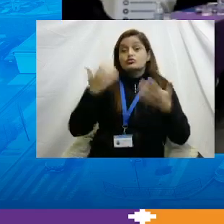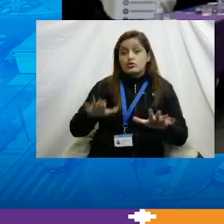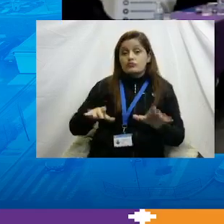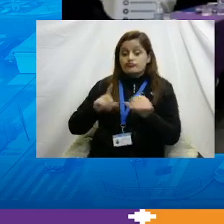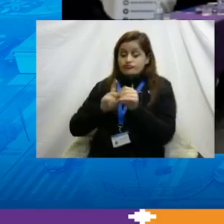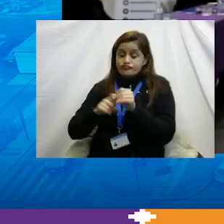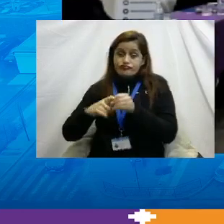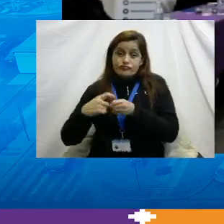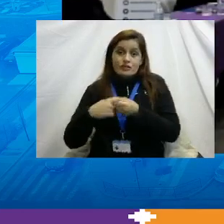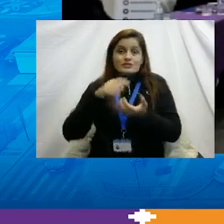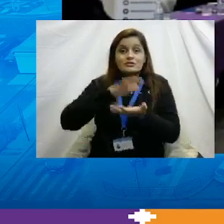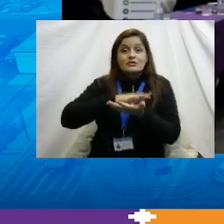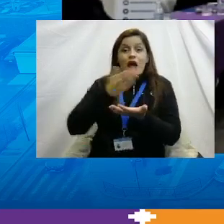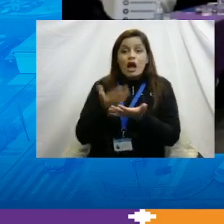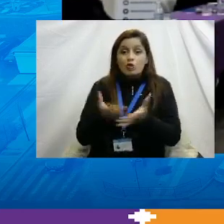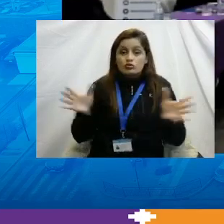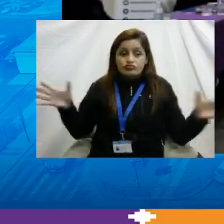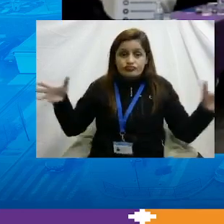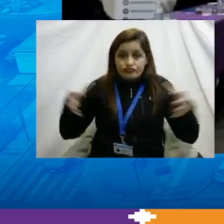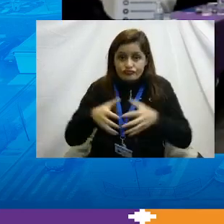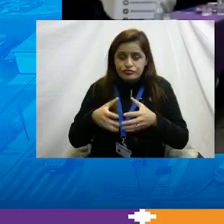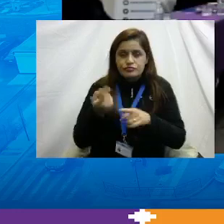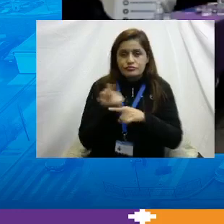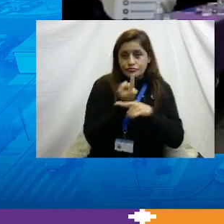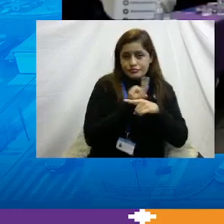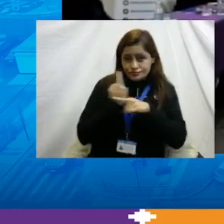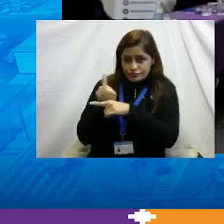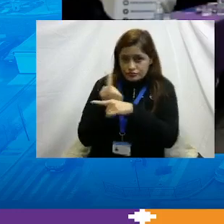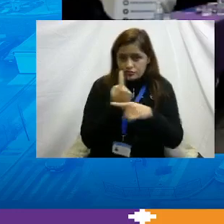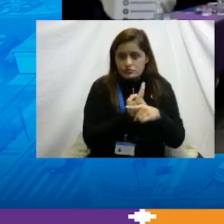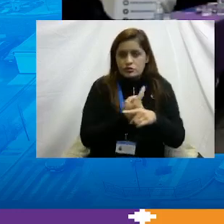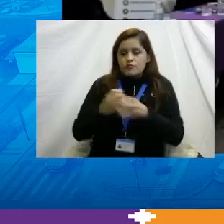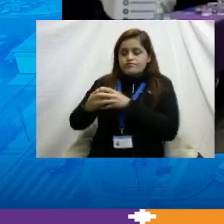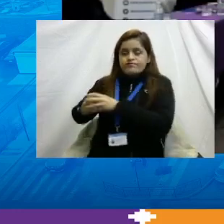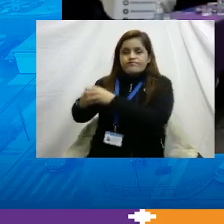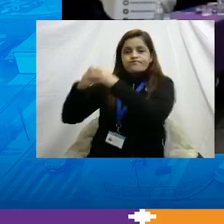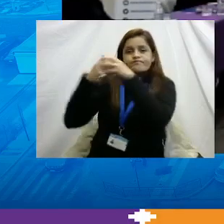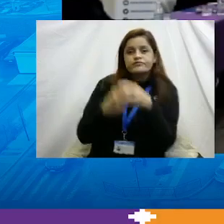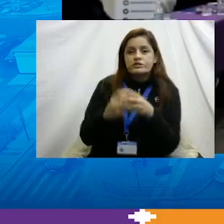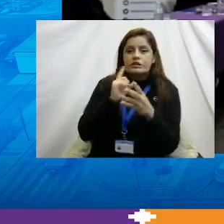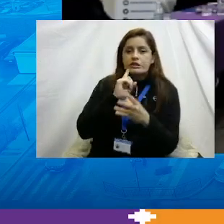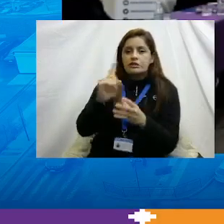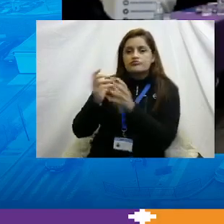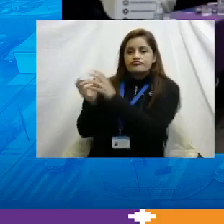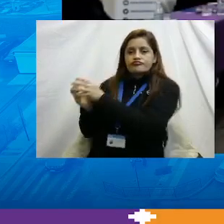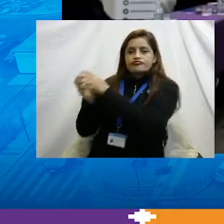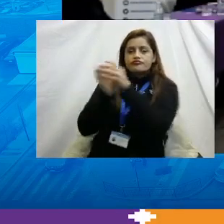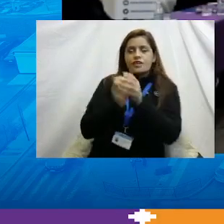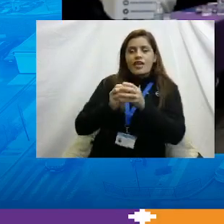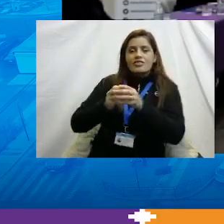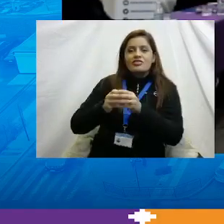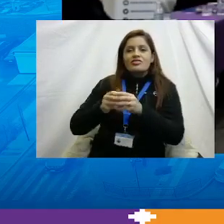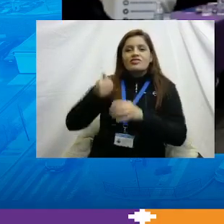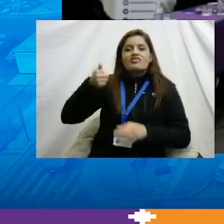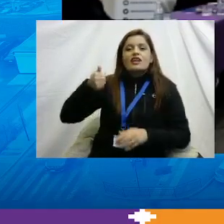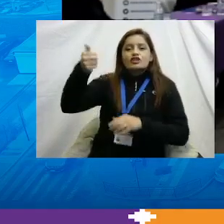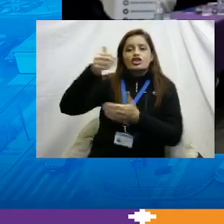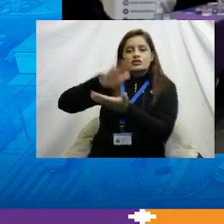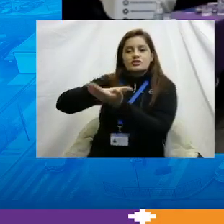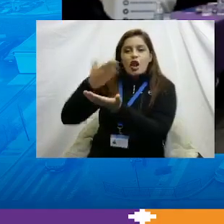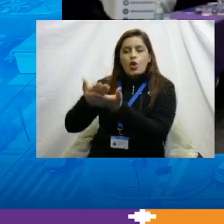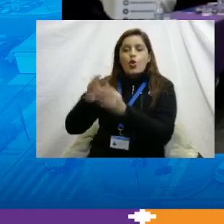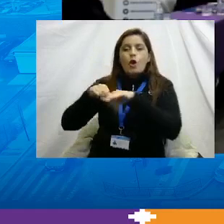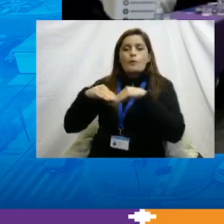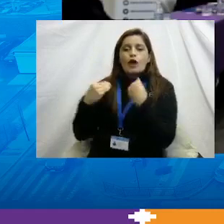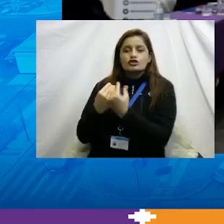Comisión de Salud. Recibimos una delegación desde la Dirección de Salud de la Corporación,